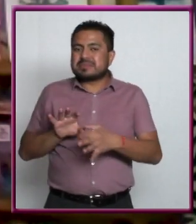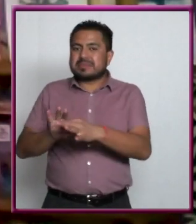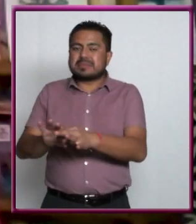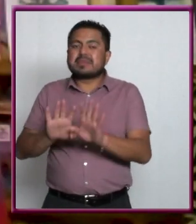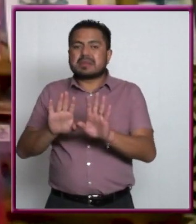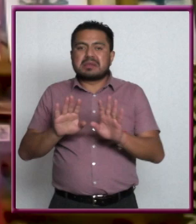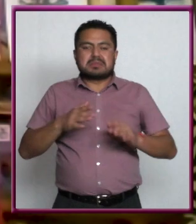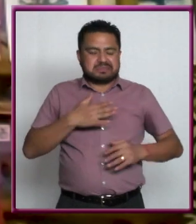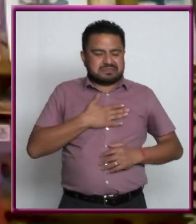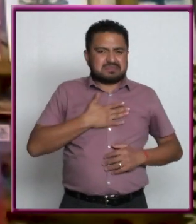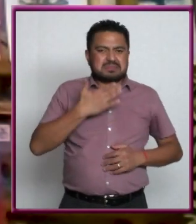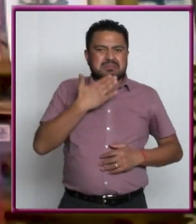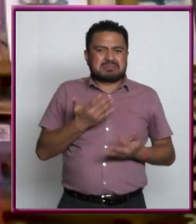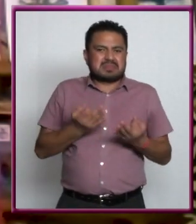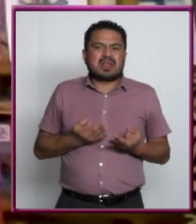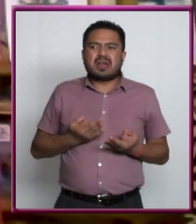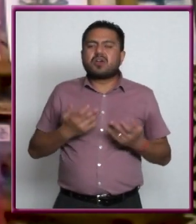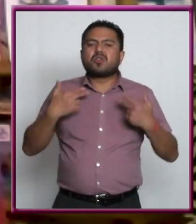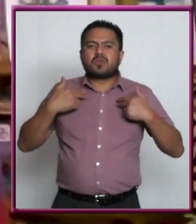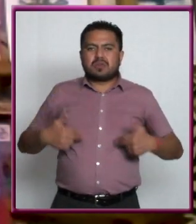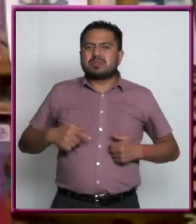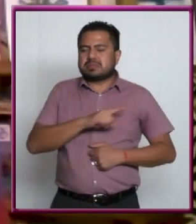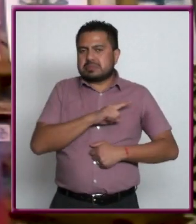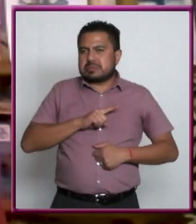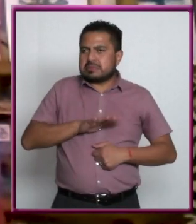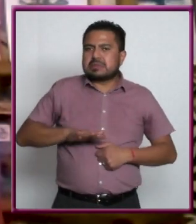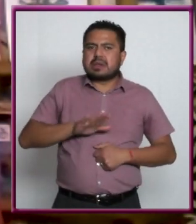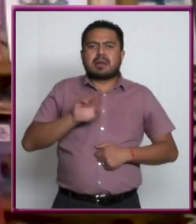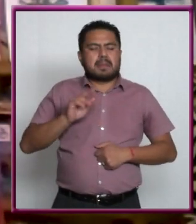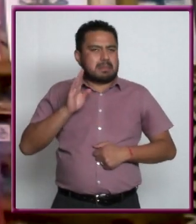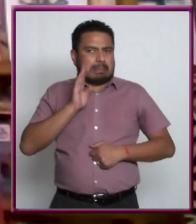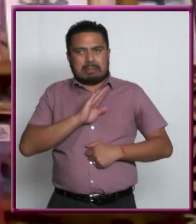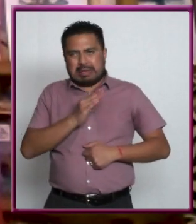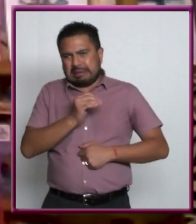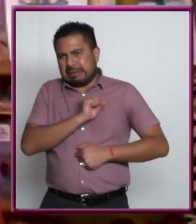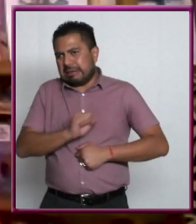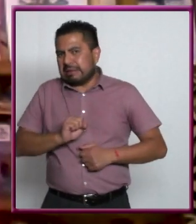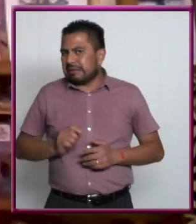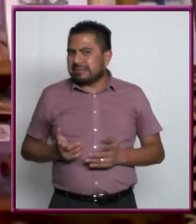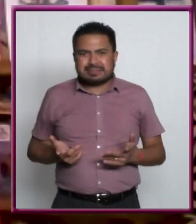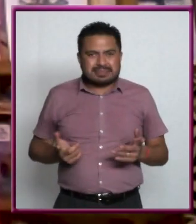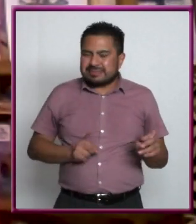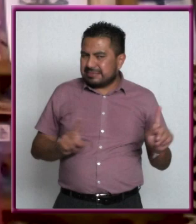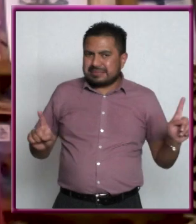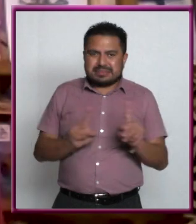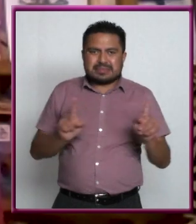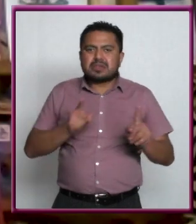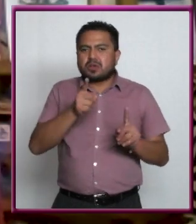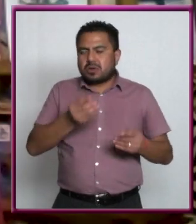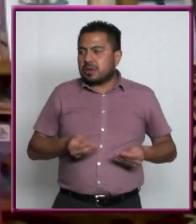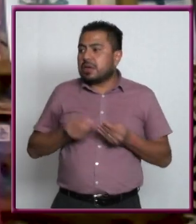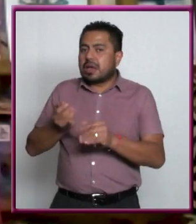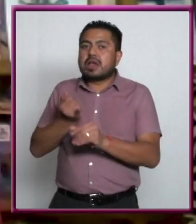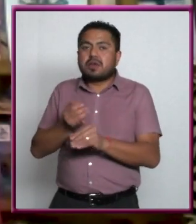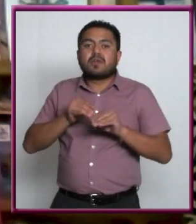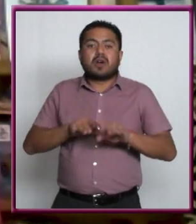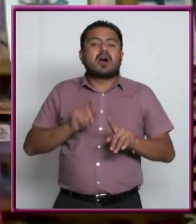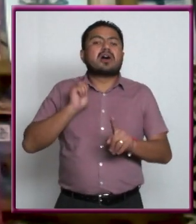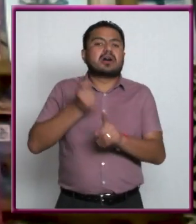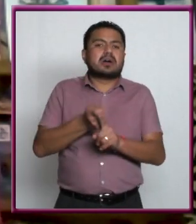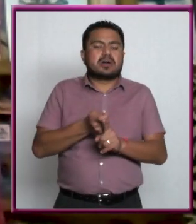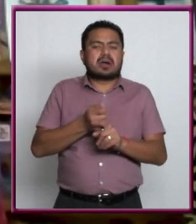¿no? Yo creo que en una bonita realidad el ser humano tendría que no ser mala onda y saber que estás tú dando